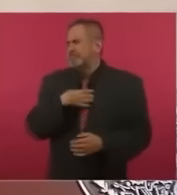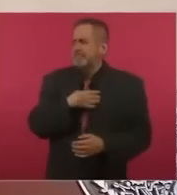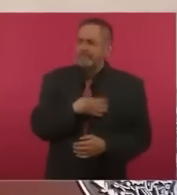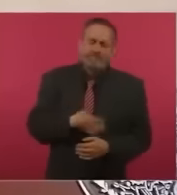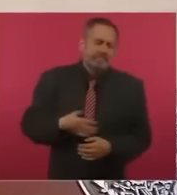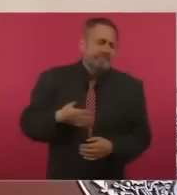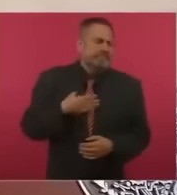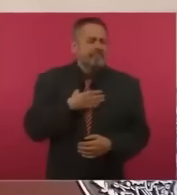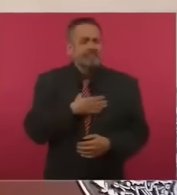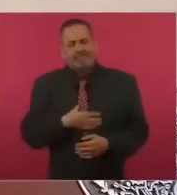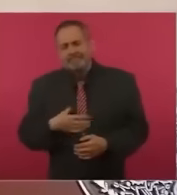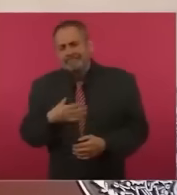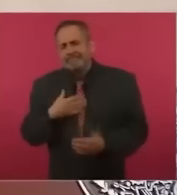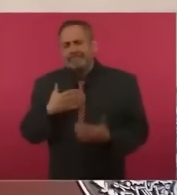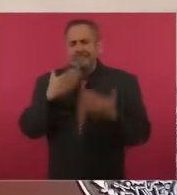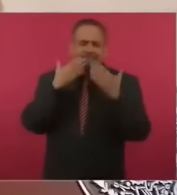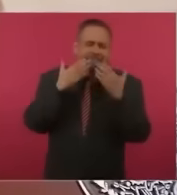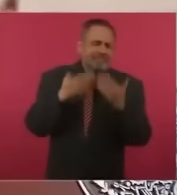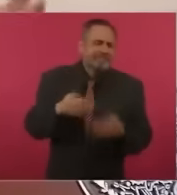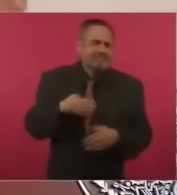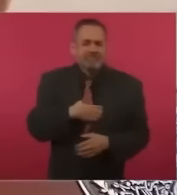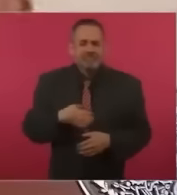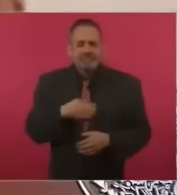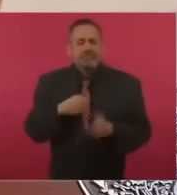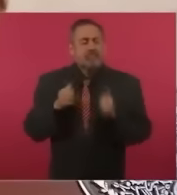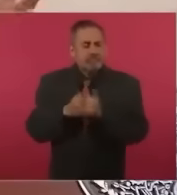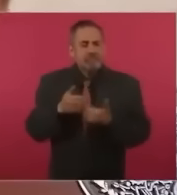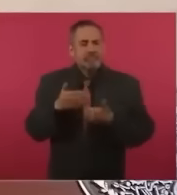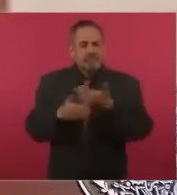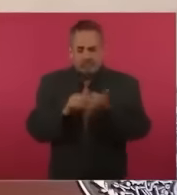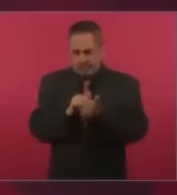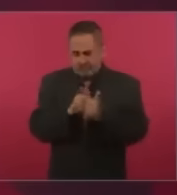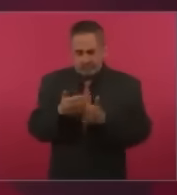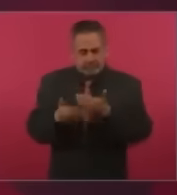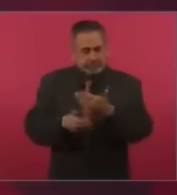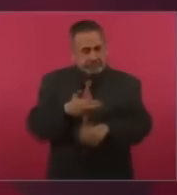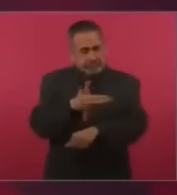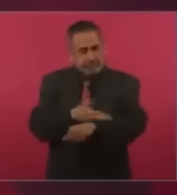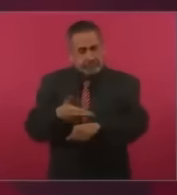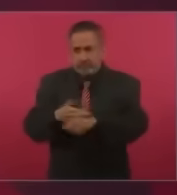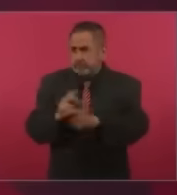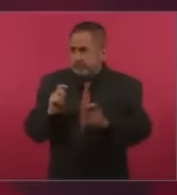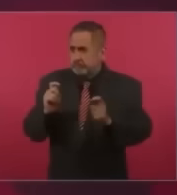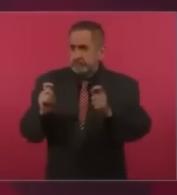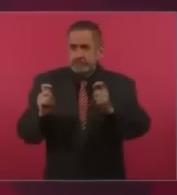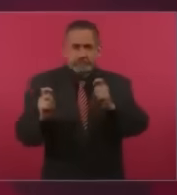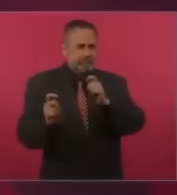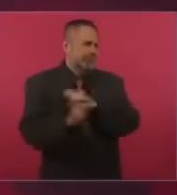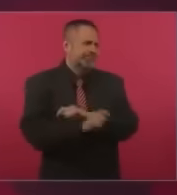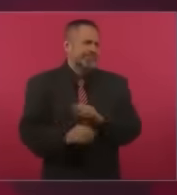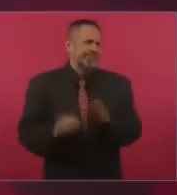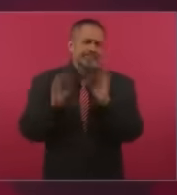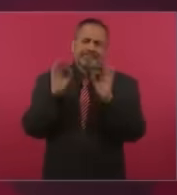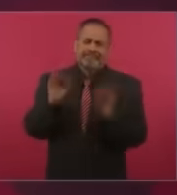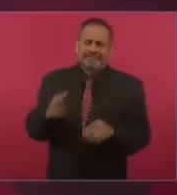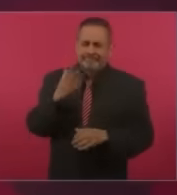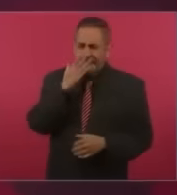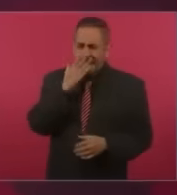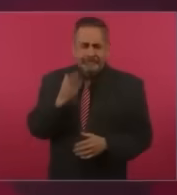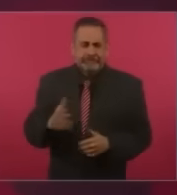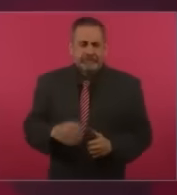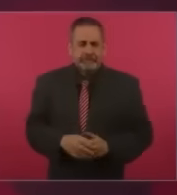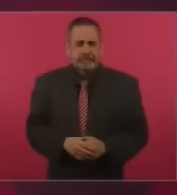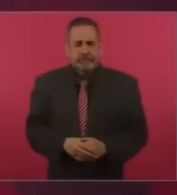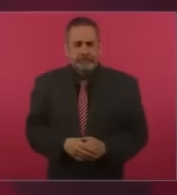arfuch de parte de cuadros y militantes que reivindican las banderas ideológicas del movimiento y repudiaron la externalidad del origen político